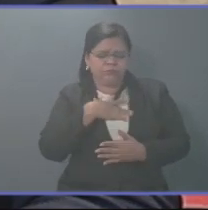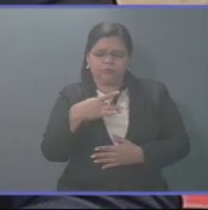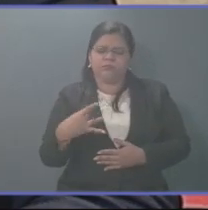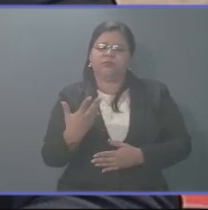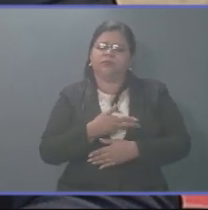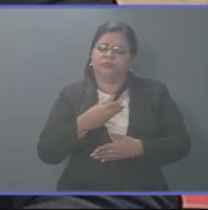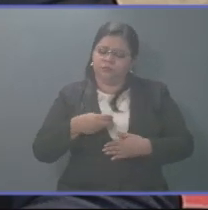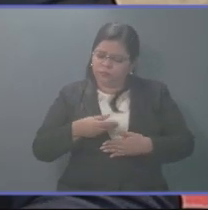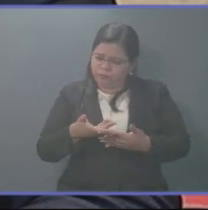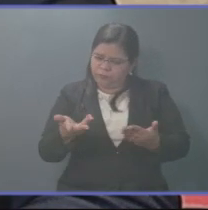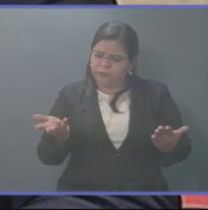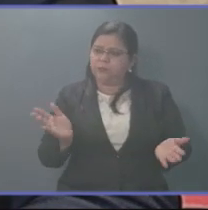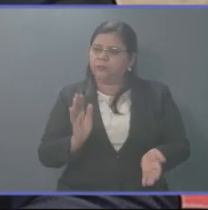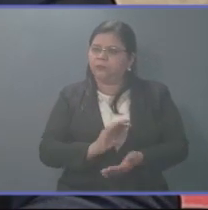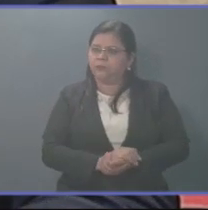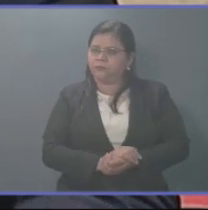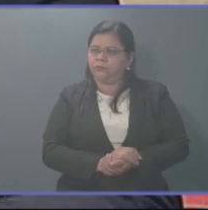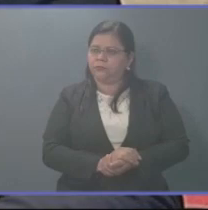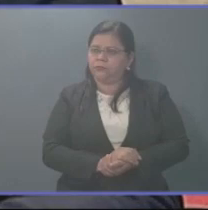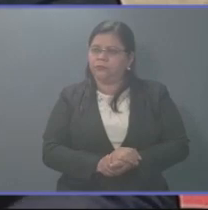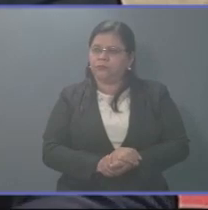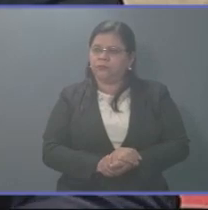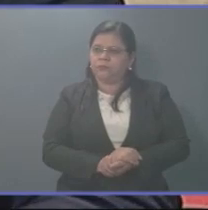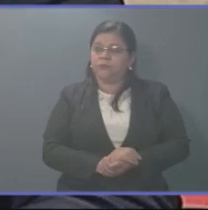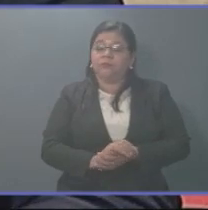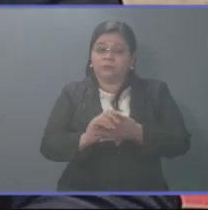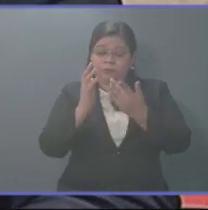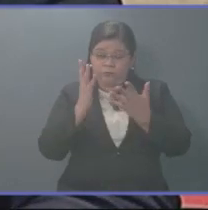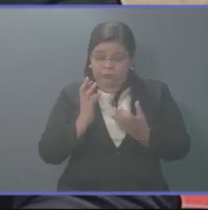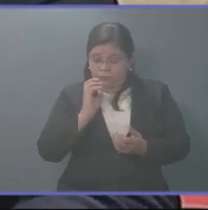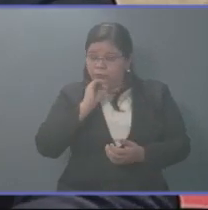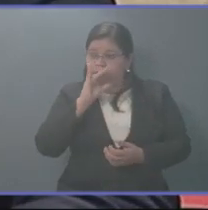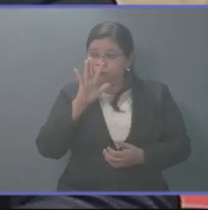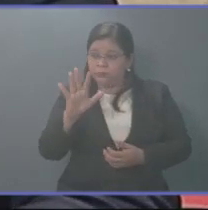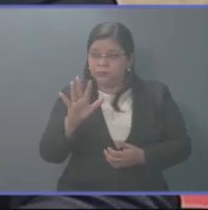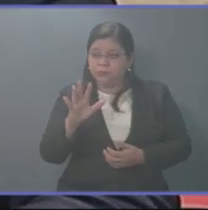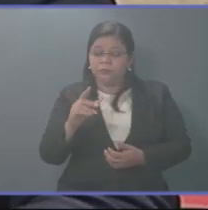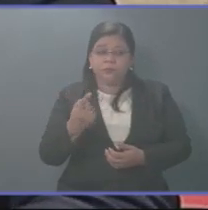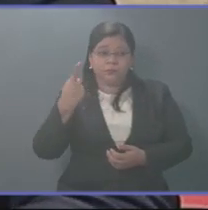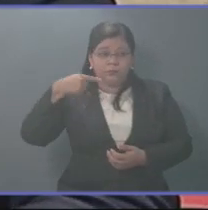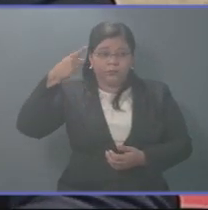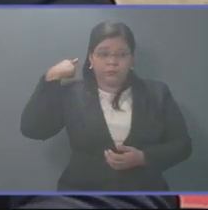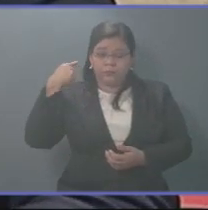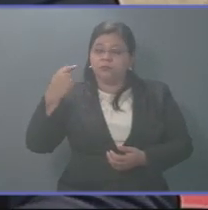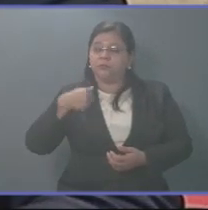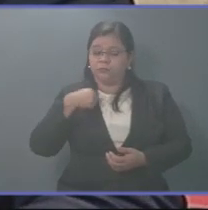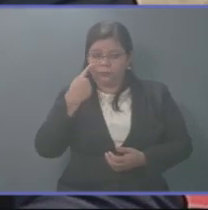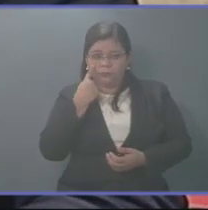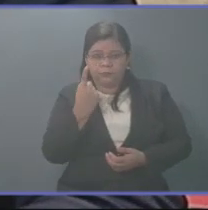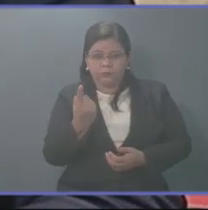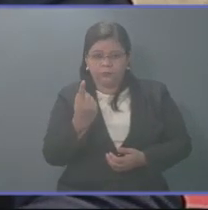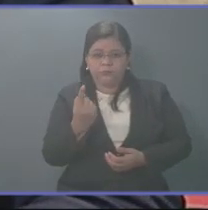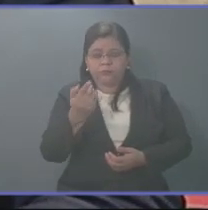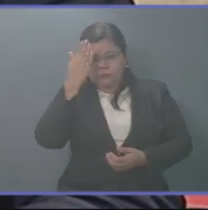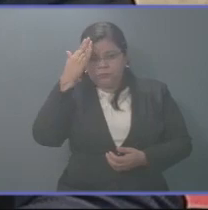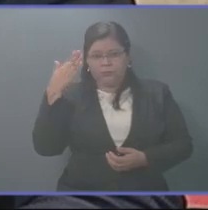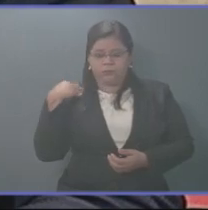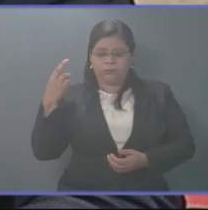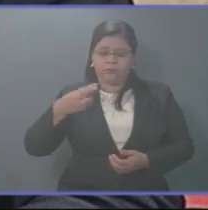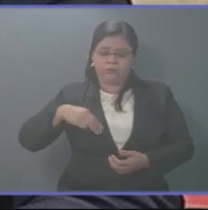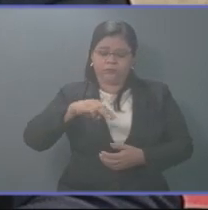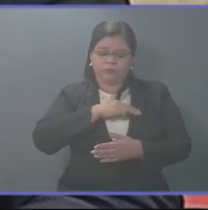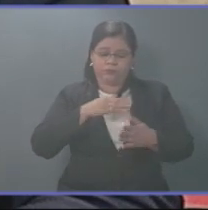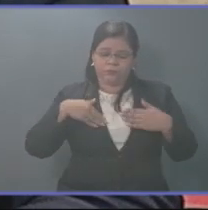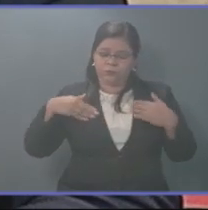a proporcionar también. Y déjeme decirle que el día de ayer yo vi, cuando estaba aquí la ministra de Salud,